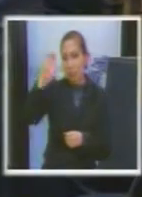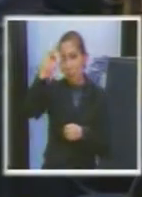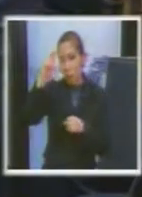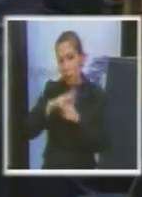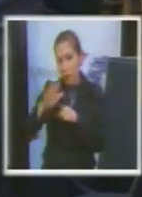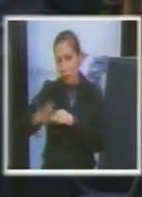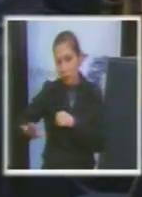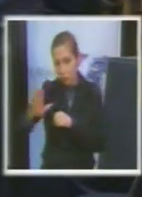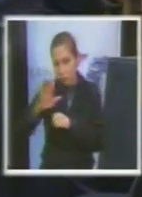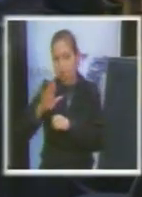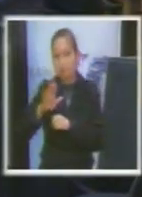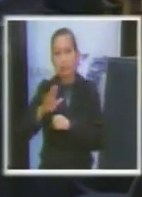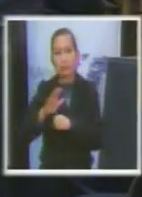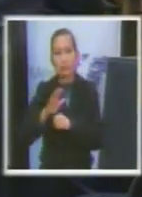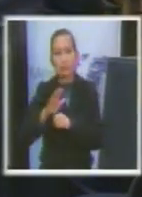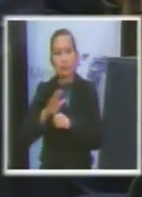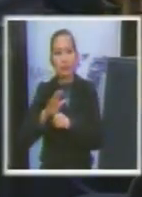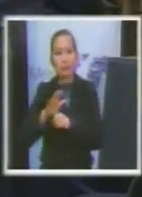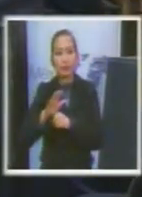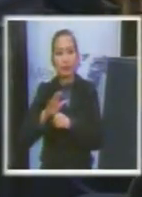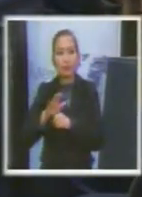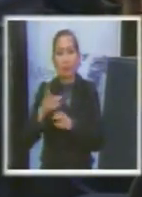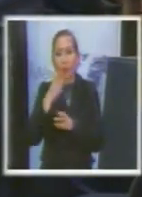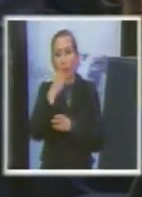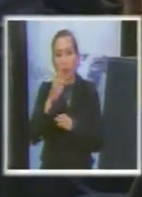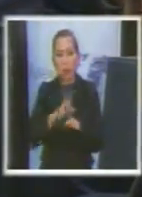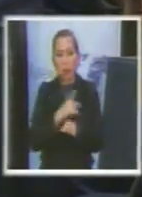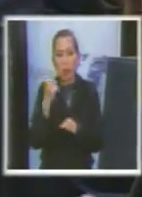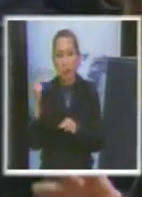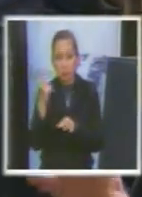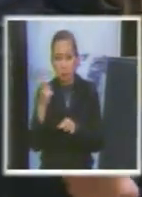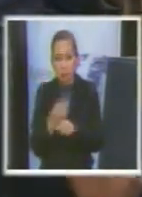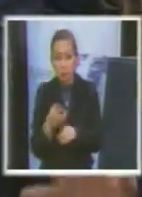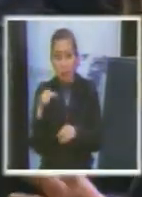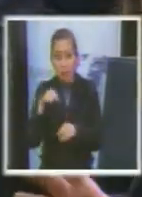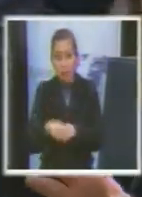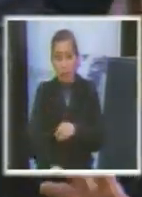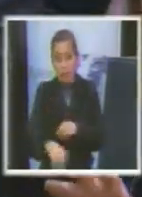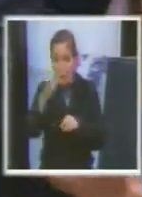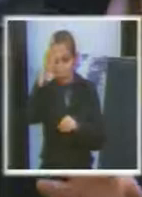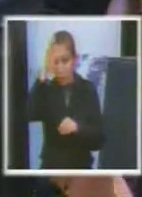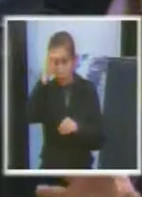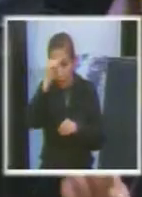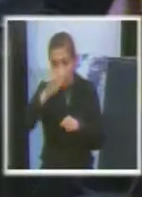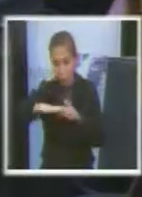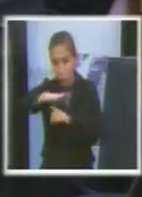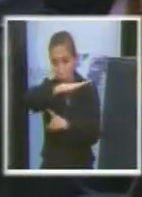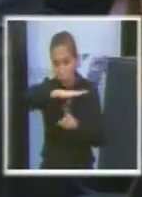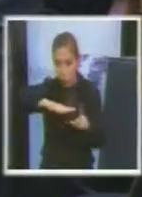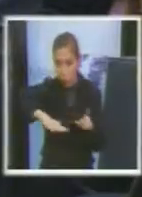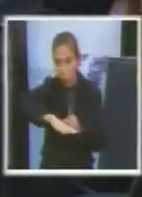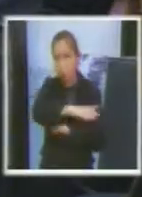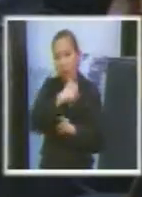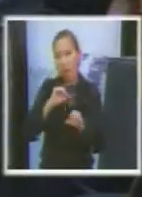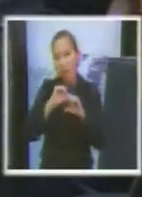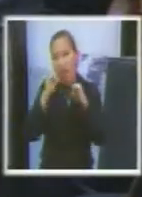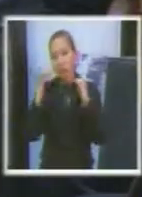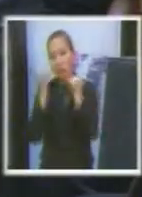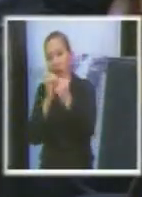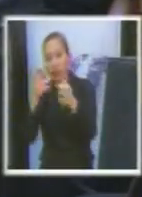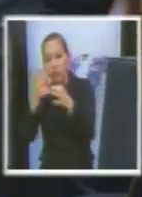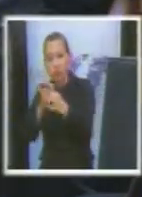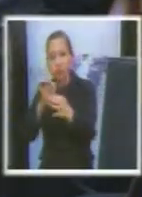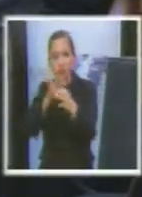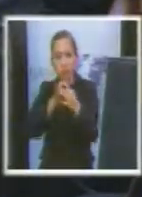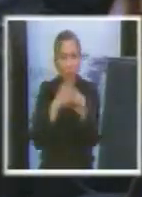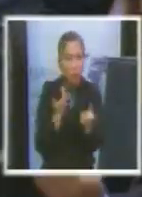Unión Europea. Y eso lo digo en el sentido de que en este contexto de asociación